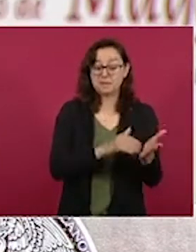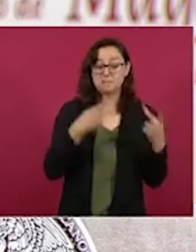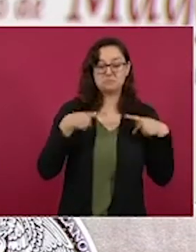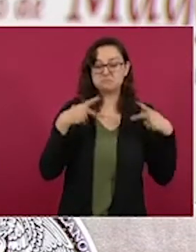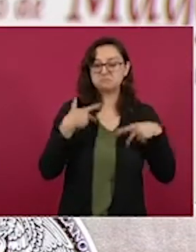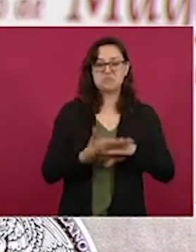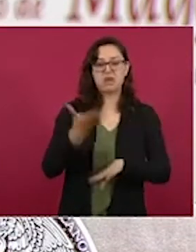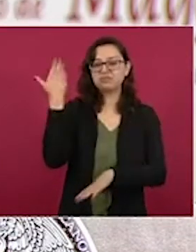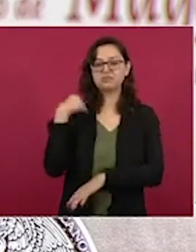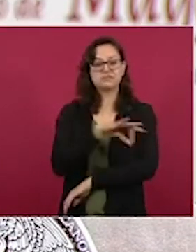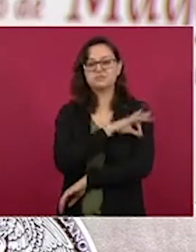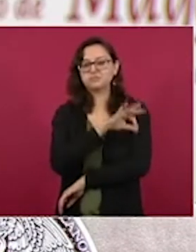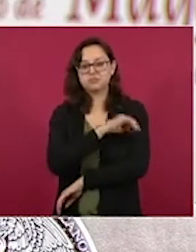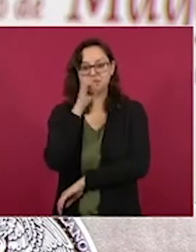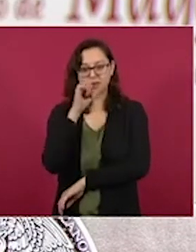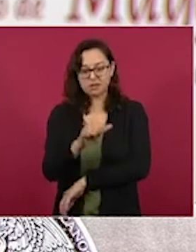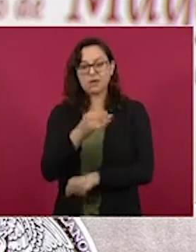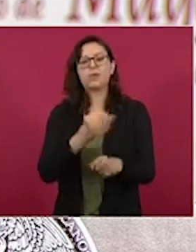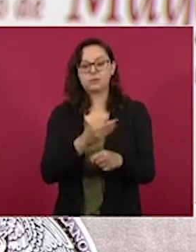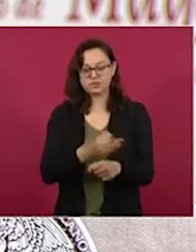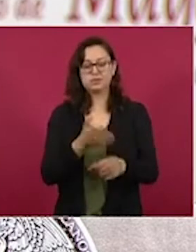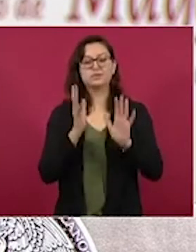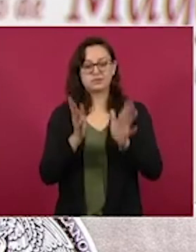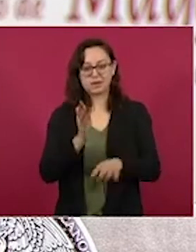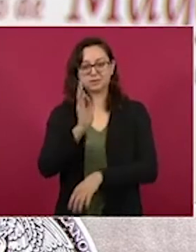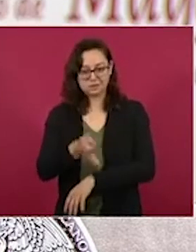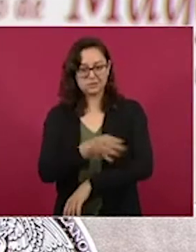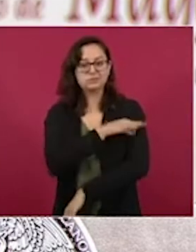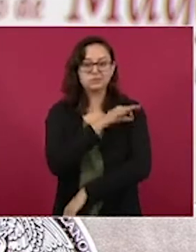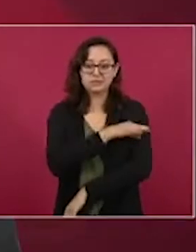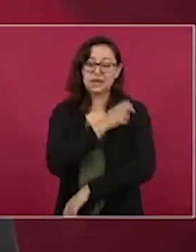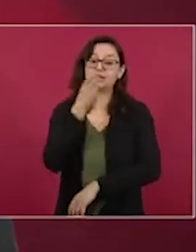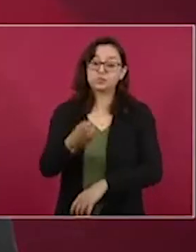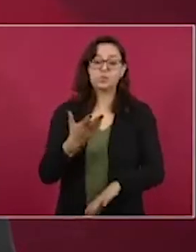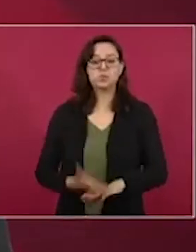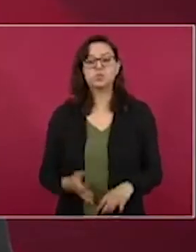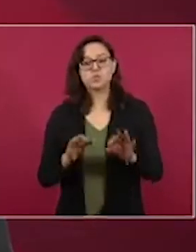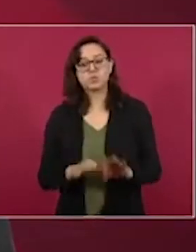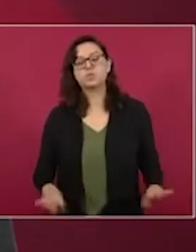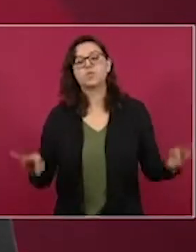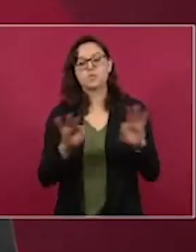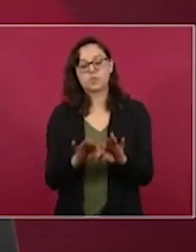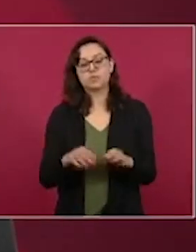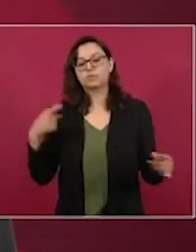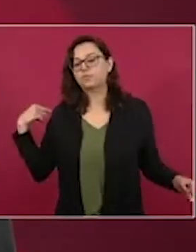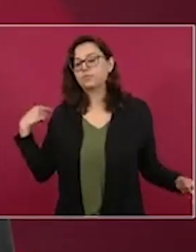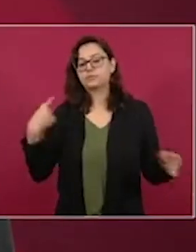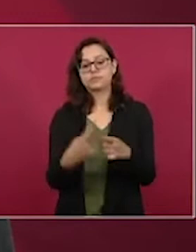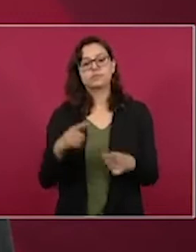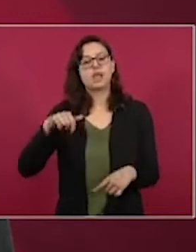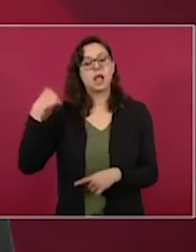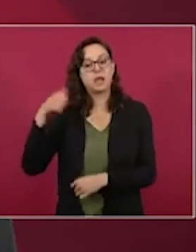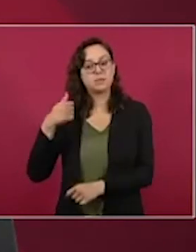debe ser utilizado correctamente cubriendo nariz y boca en caso de síntomas de kobe 19 la persona